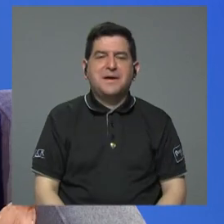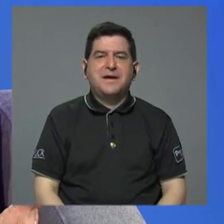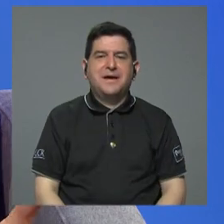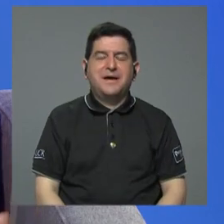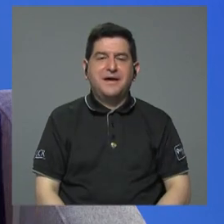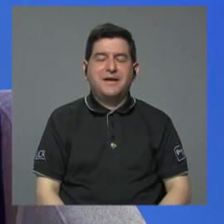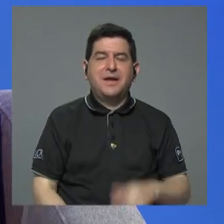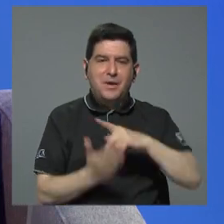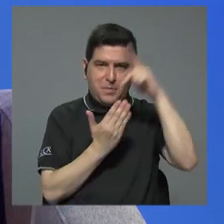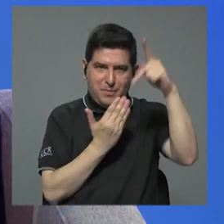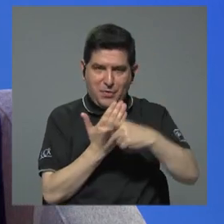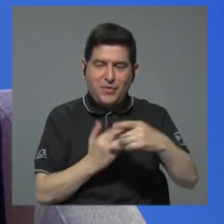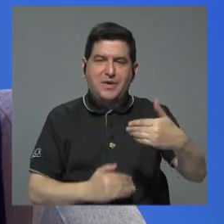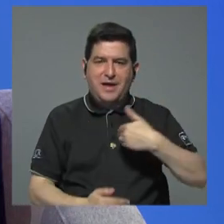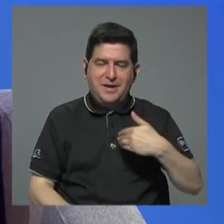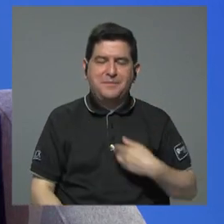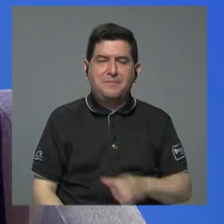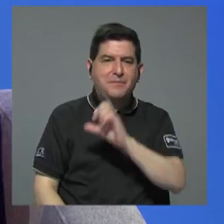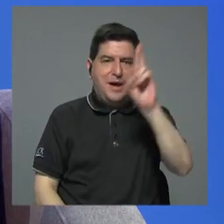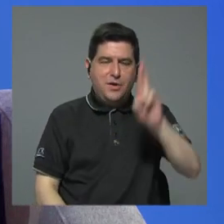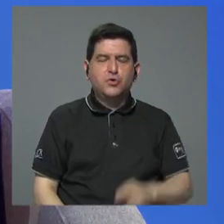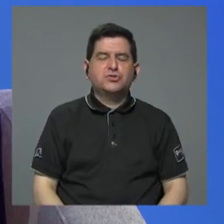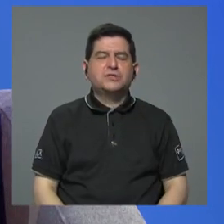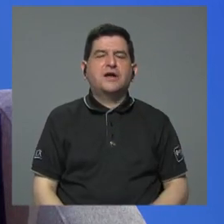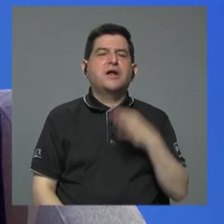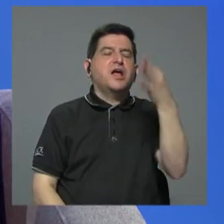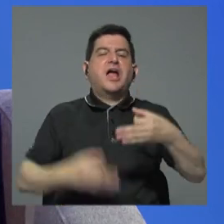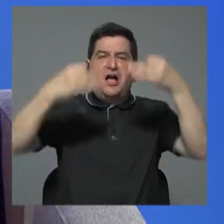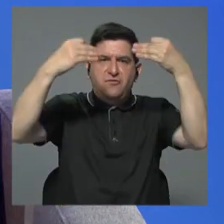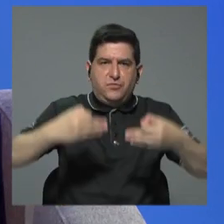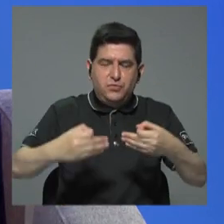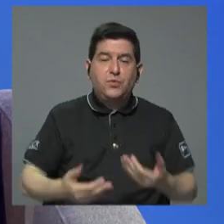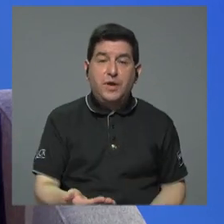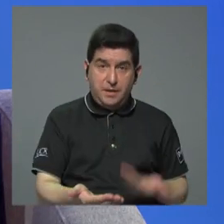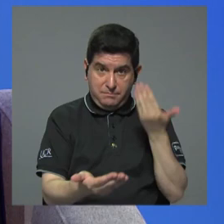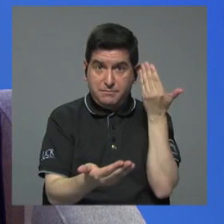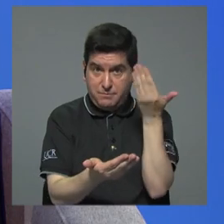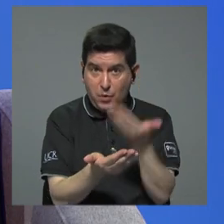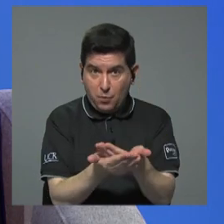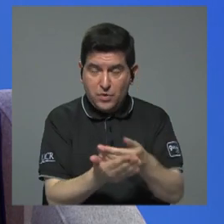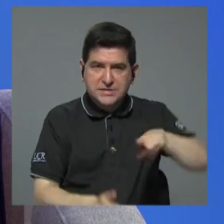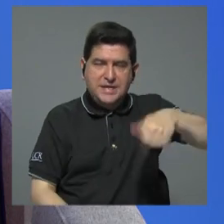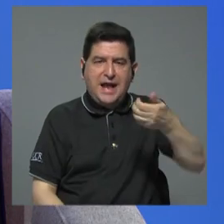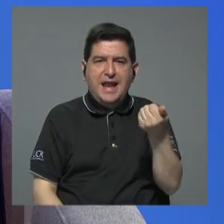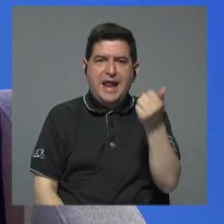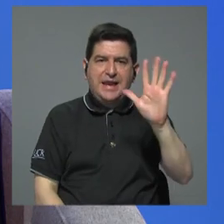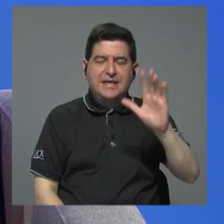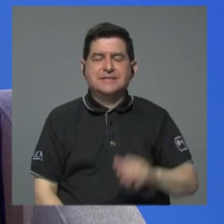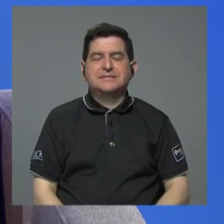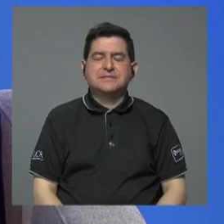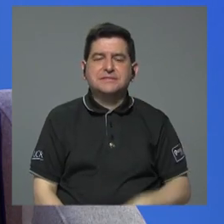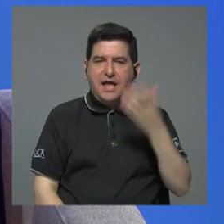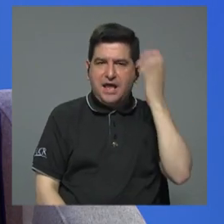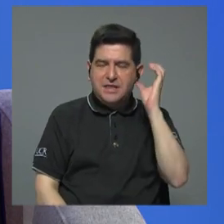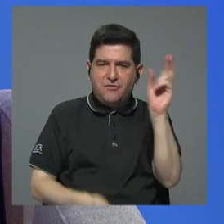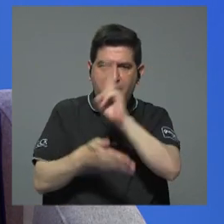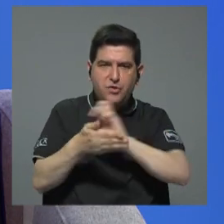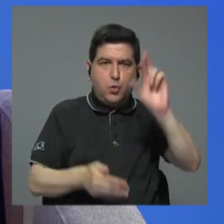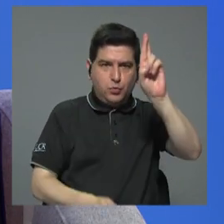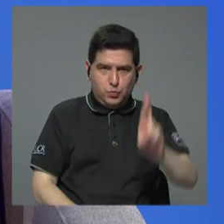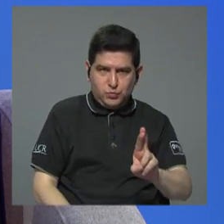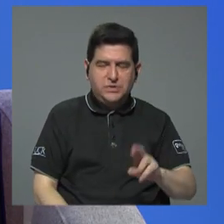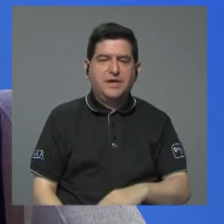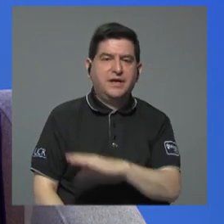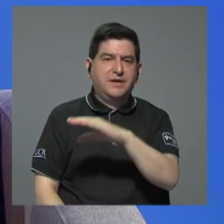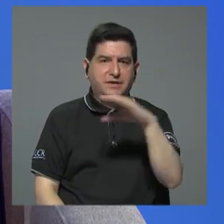la primera edición que tenemos de Costa Rica en juego. Una propuesta de Canal 15, de las radioemisoras de la Universidad de